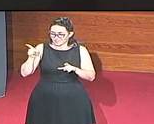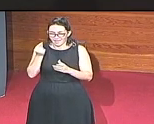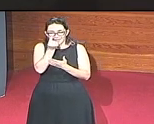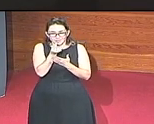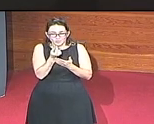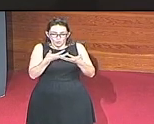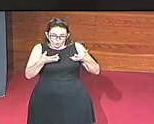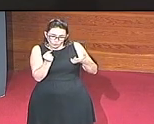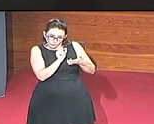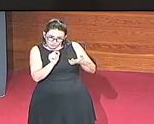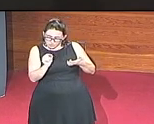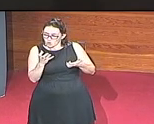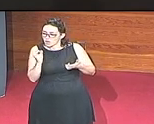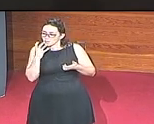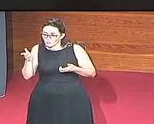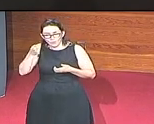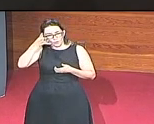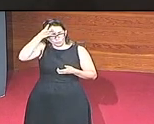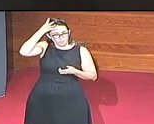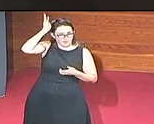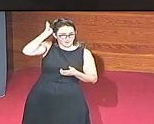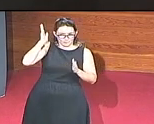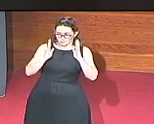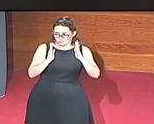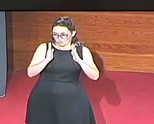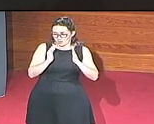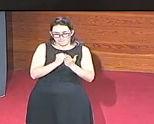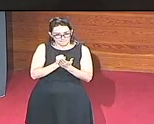o lo que hacían en la época romana ya con los primeros mapas